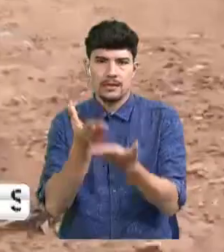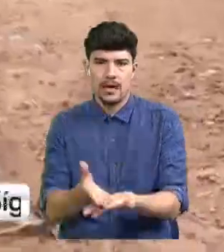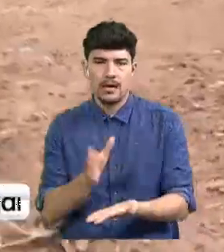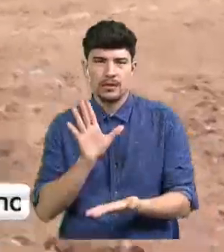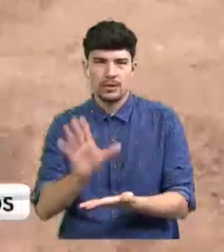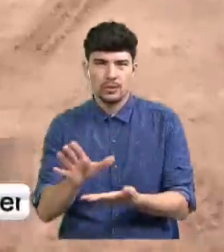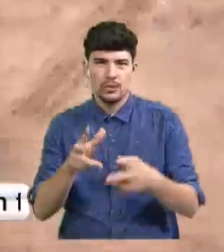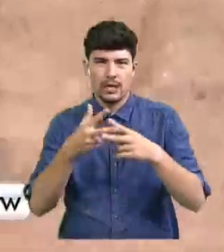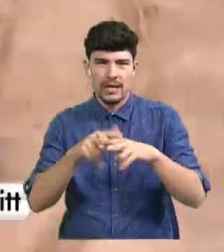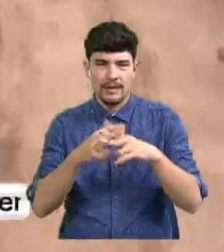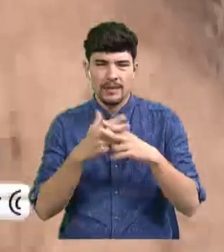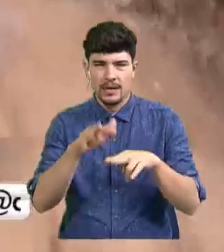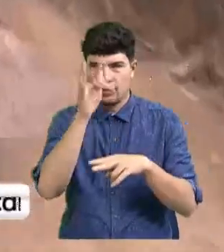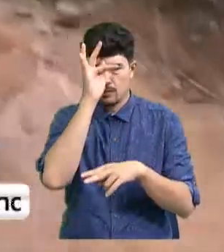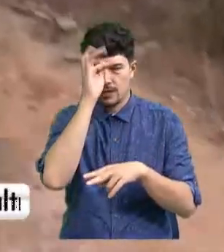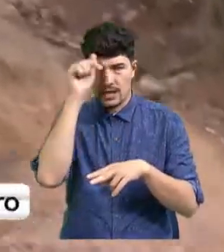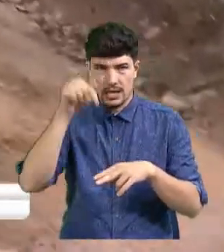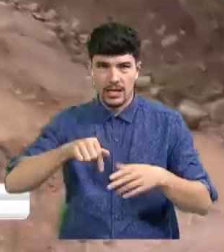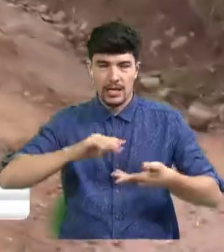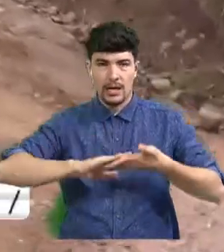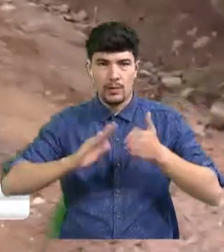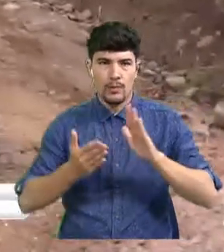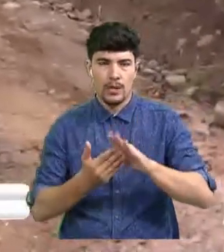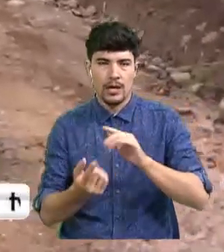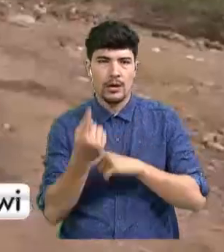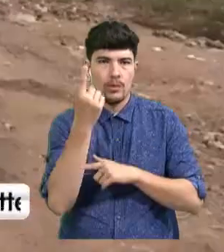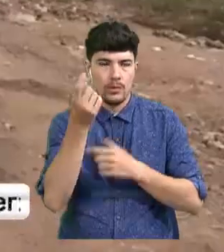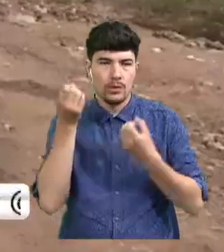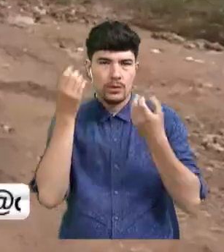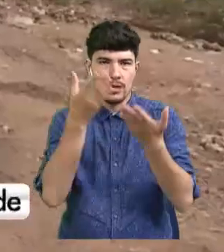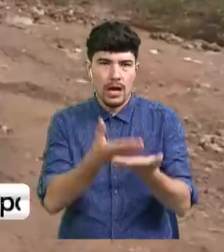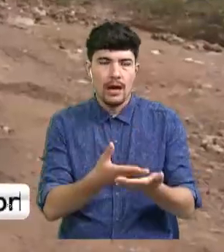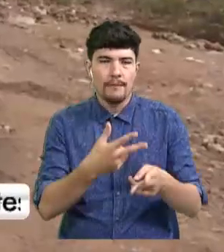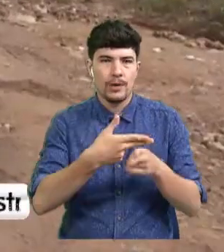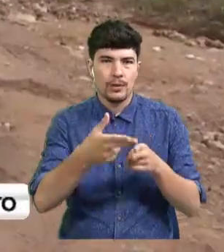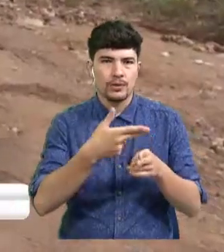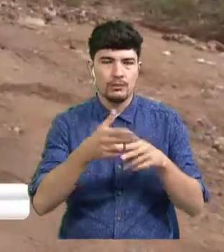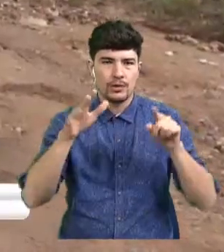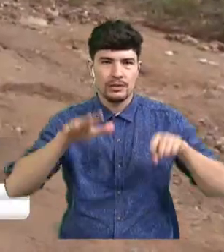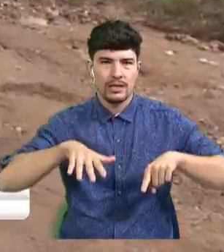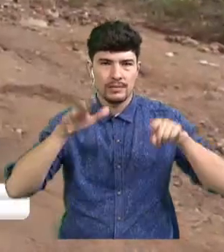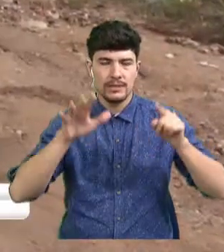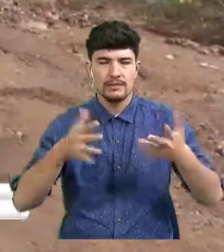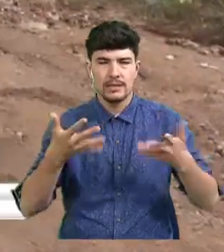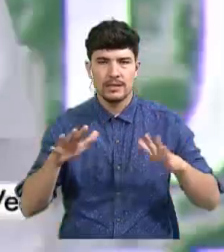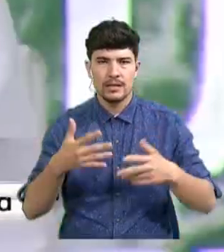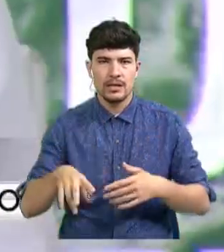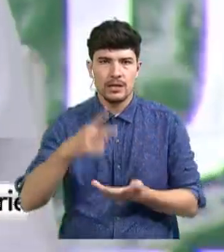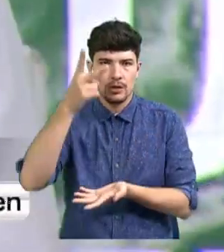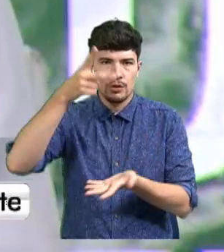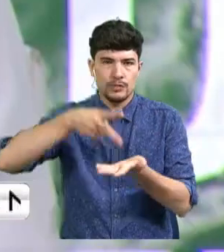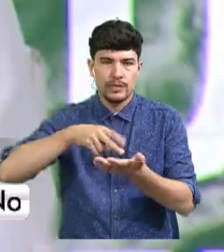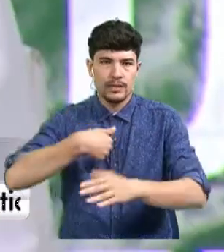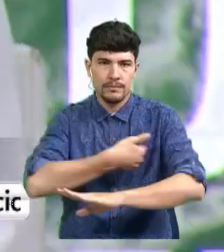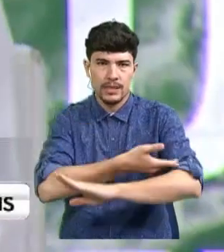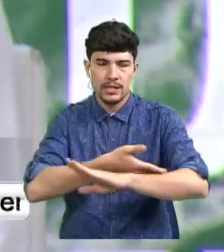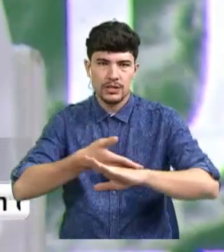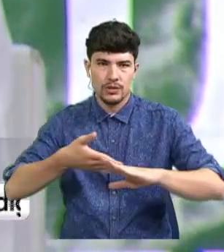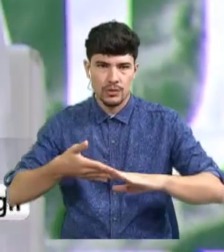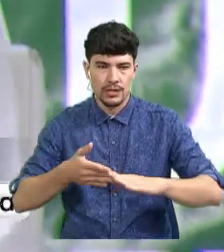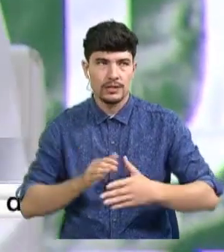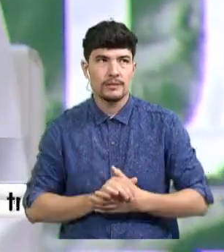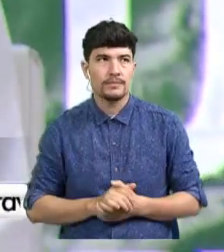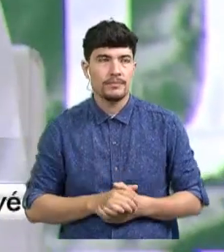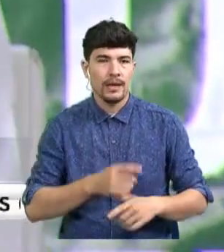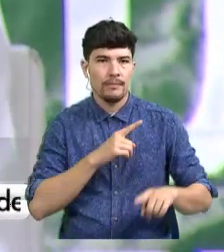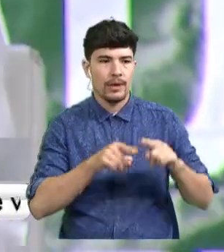infraestructura hospitalaria, esta Comuna 1 va a recibir una inversión en los próximos 6 meses de cerca de 2,000 millones de pesos, pero que